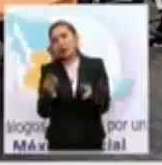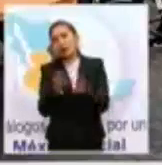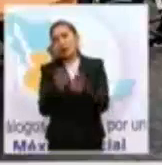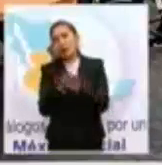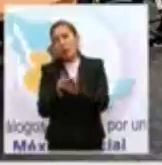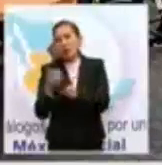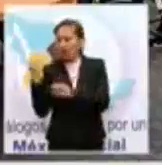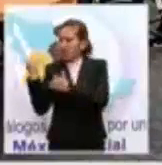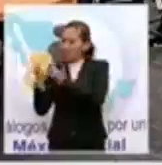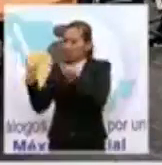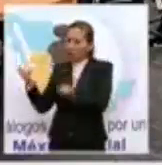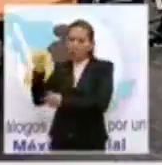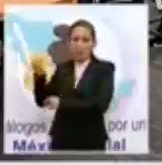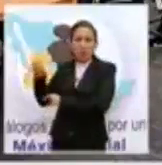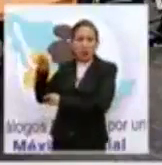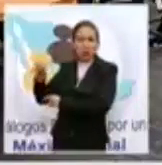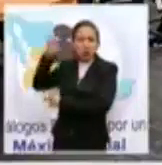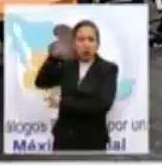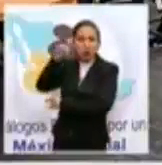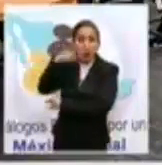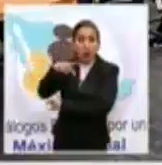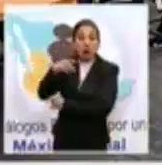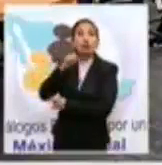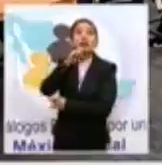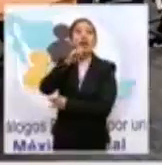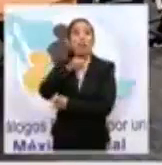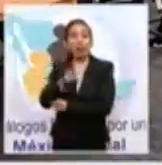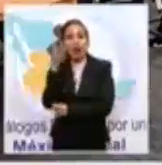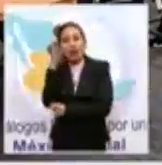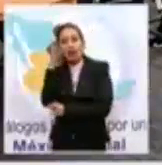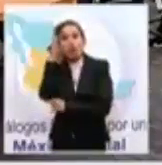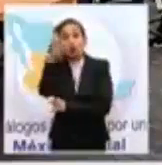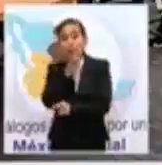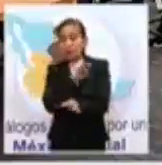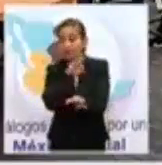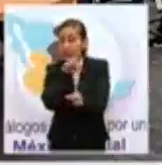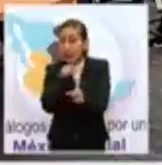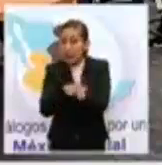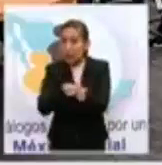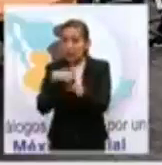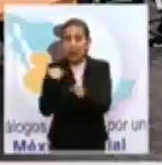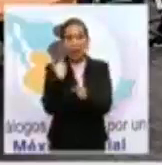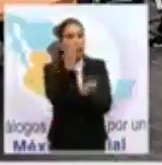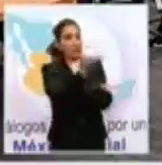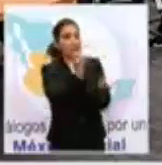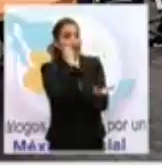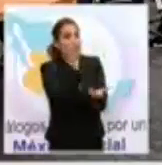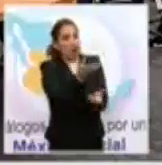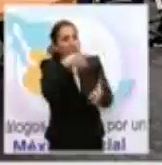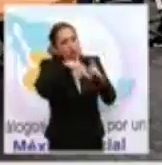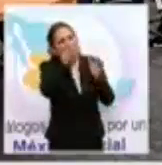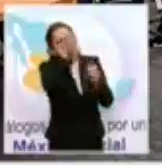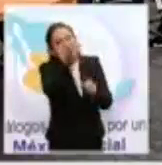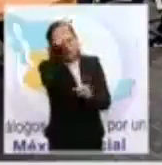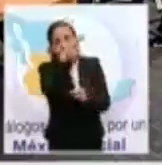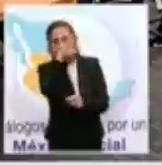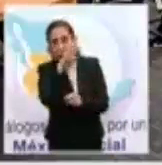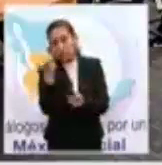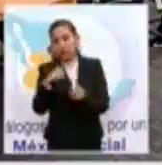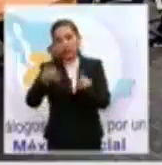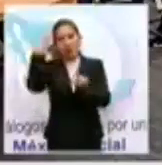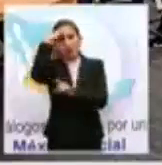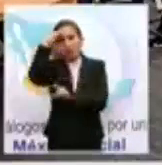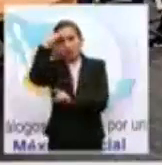¿no? Tradicionales e históricos de la cultura en México, sino también, y de manera muy específica, en los demandantes, ¿no? Y ahí hay diferentes